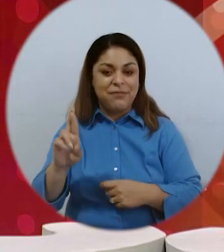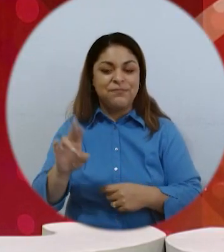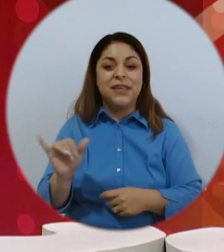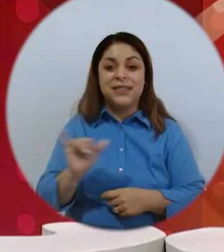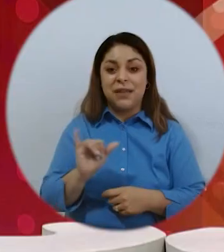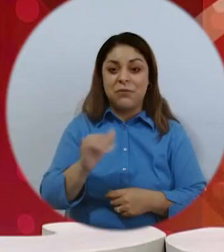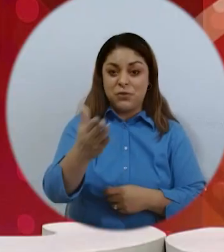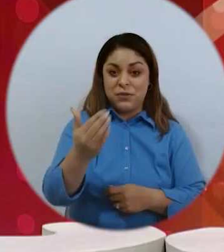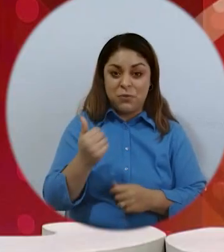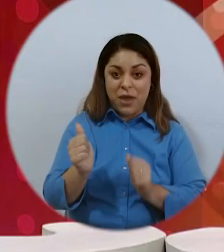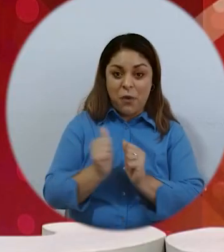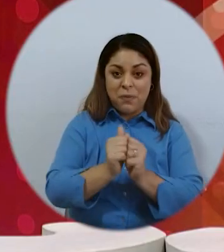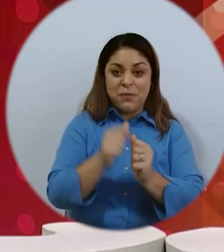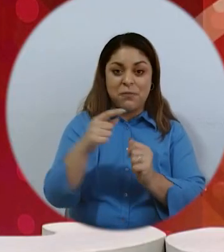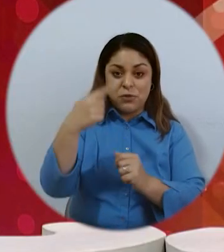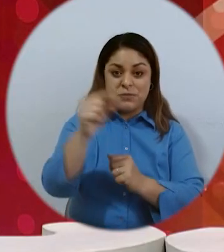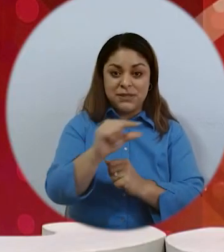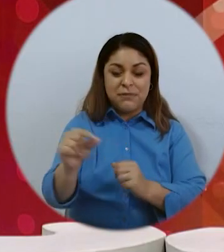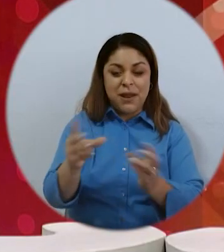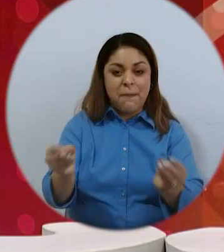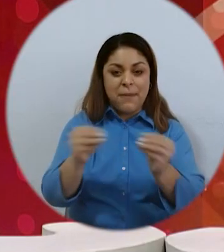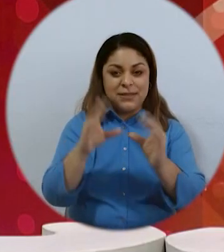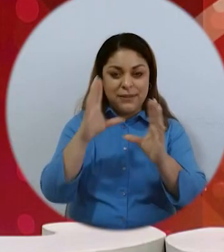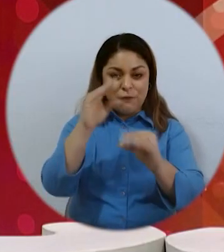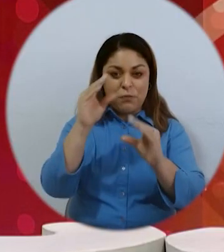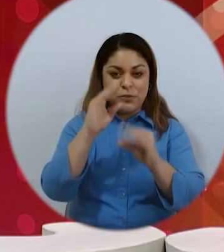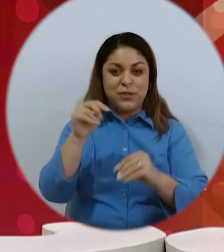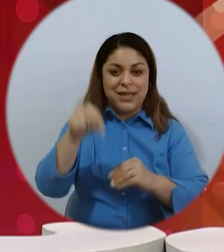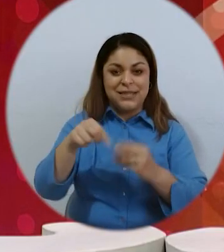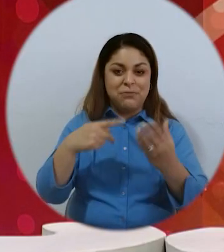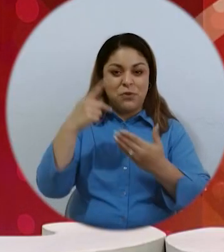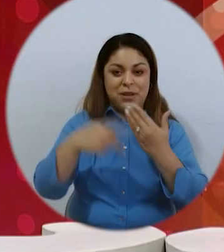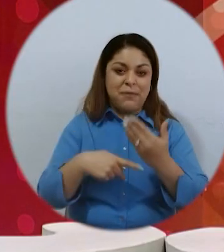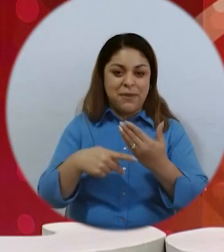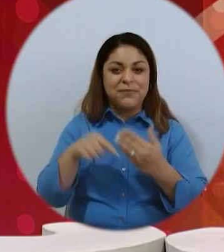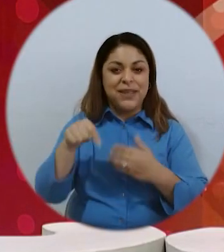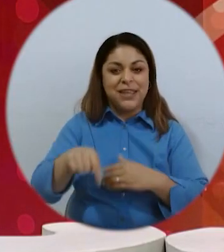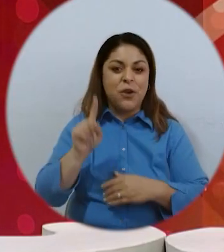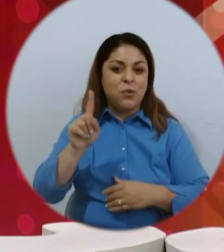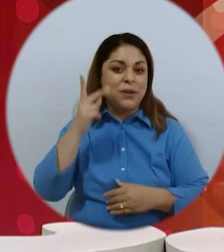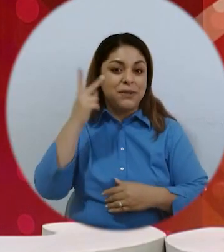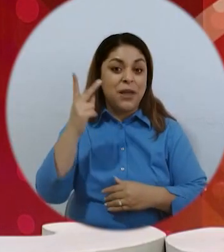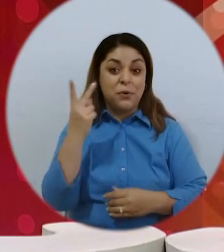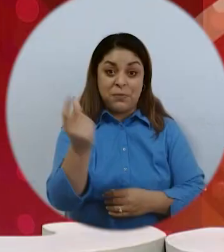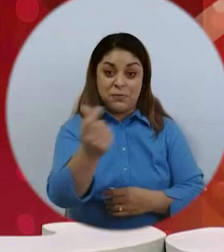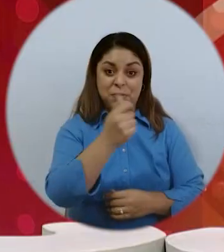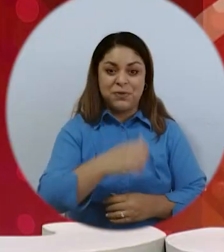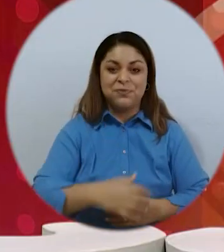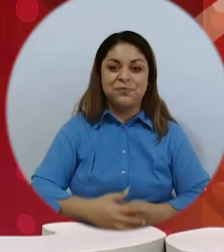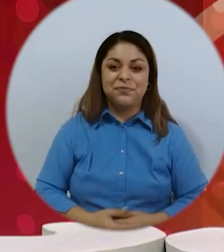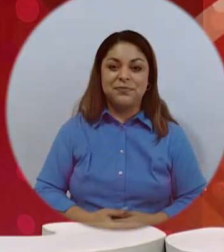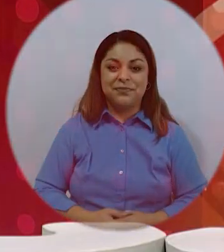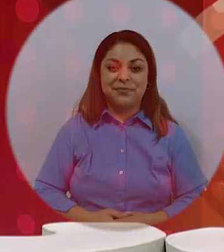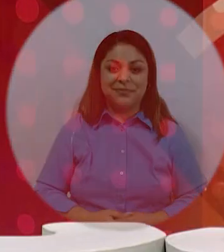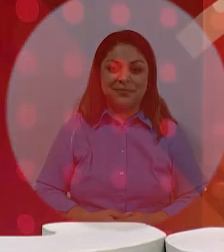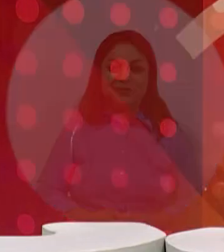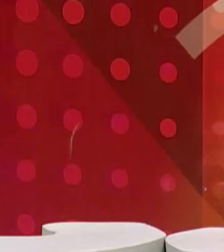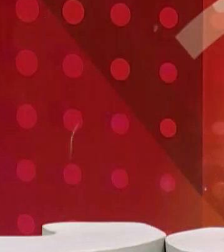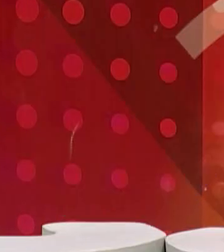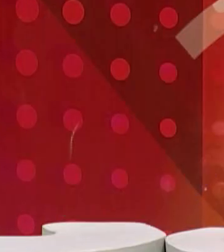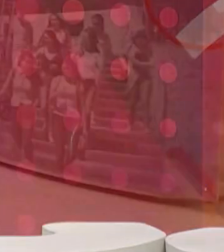www.unacomunica.una.ac.cr y a que nos acompañen la próxima semana con más de estos temas en Una Mirada. Hasta pronto.